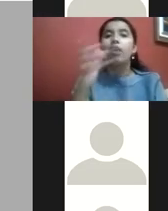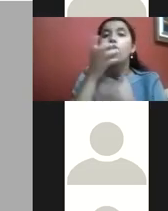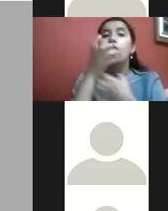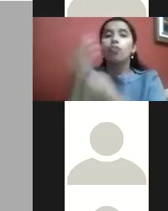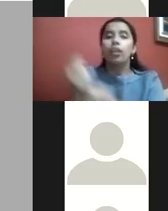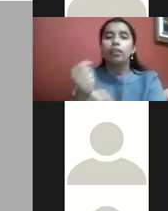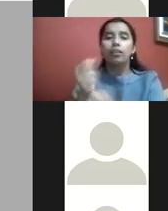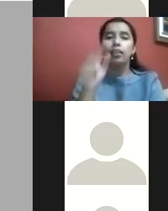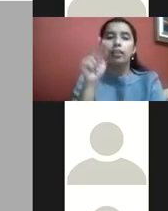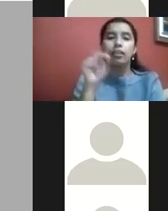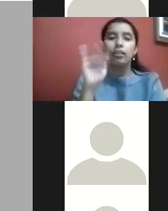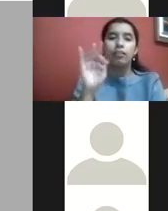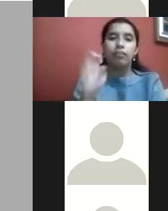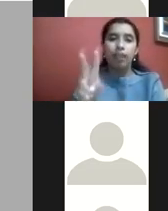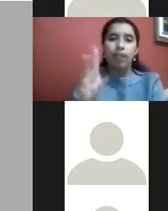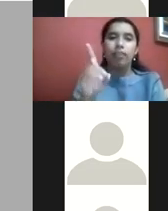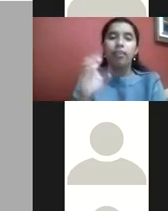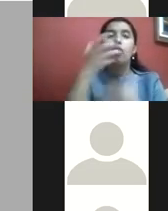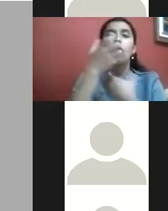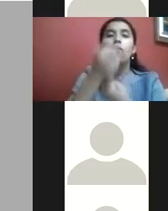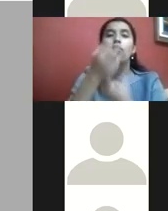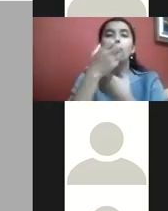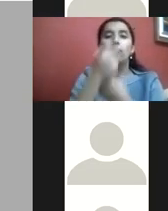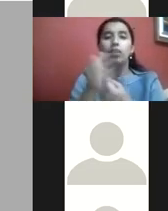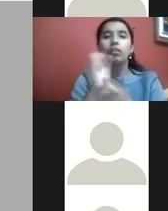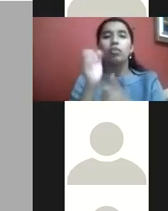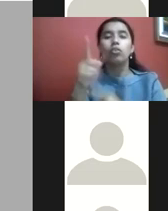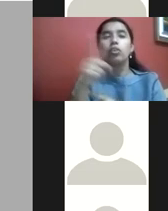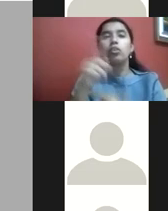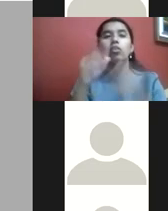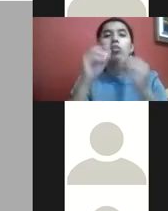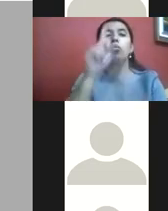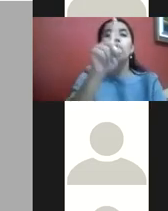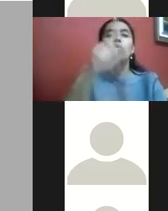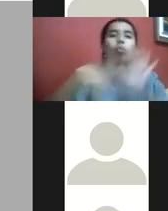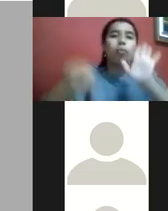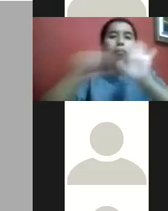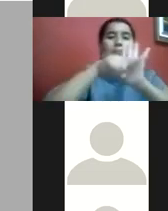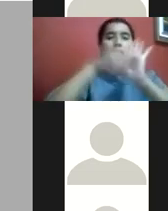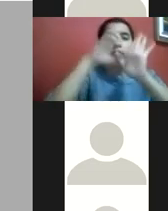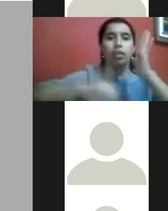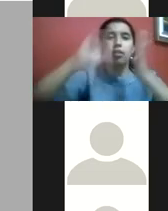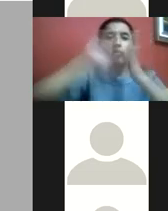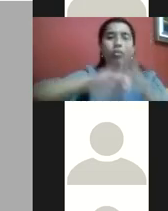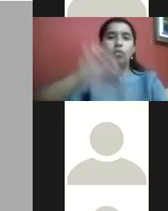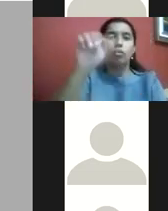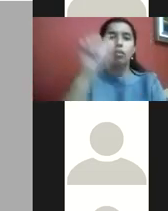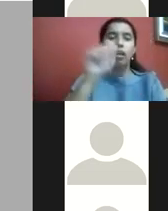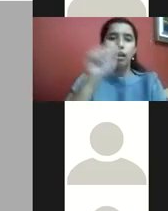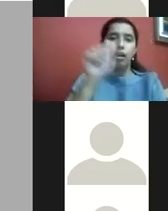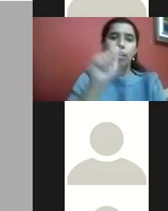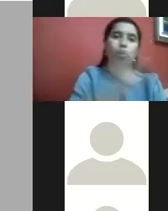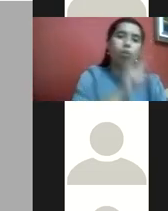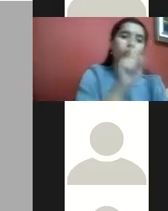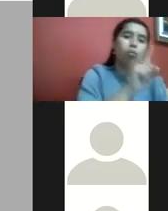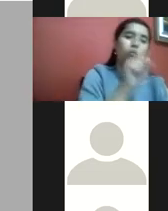Entonces, eso se denota como 1 menos A, o si lo queremos ver como porcentaje, es 1 menos alfa por